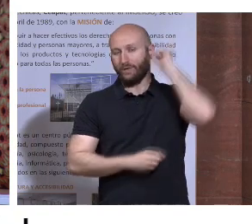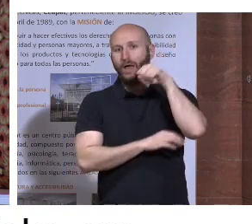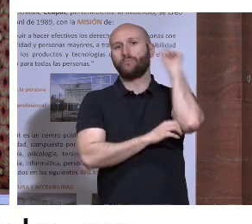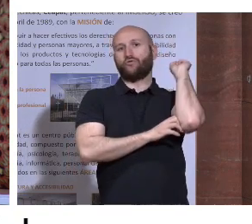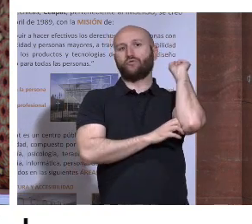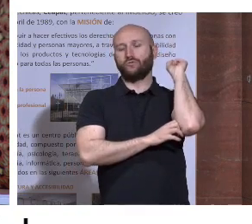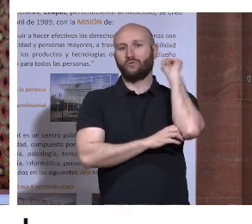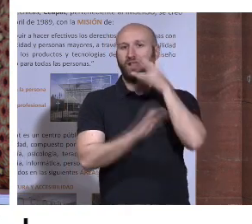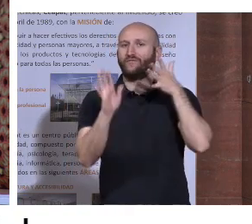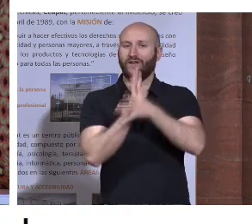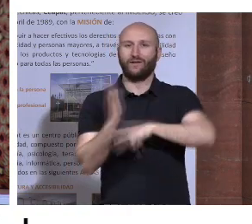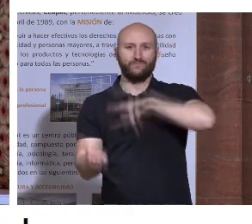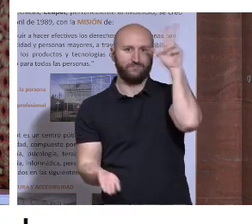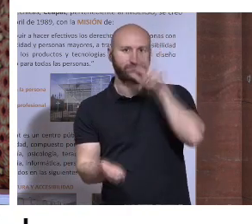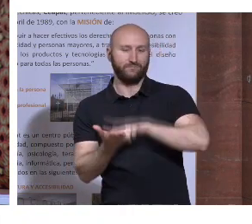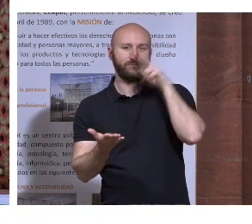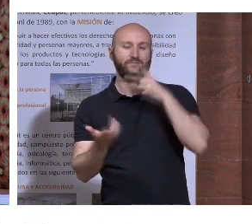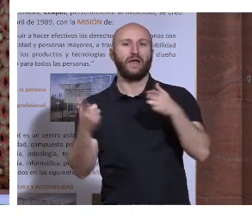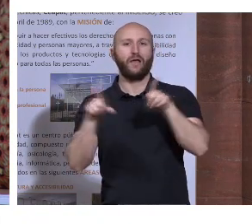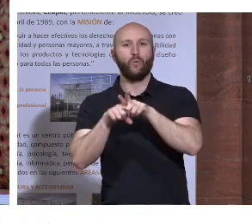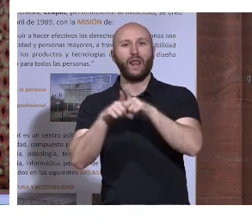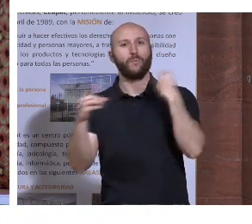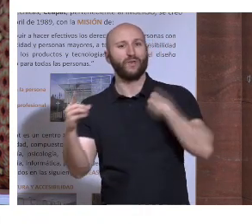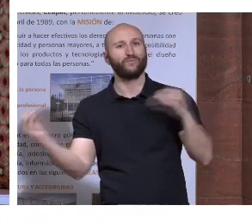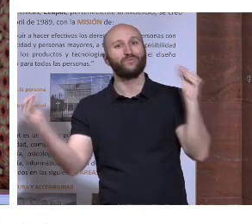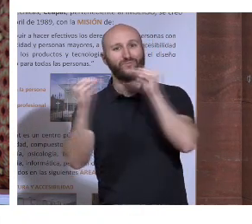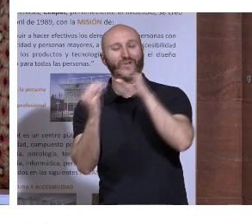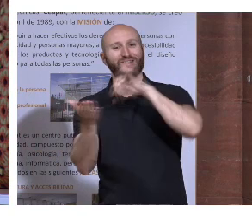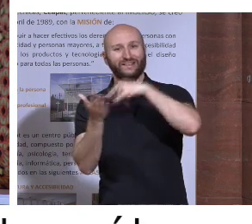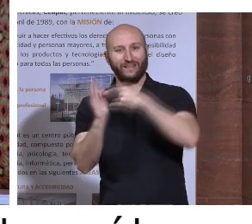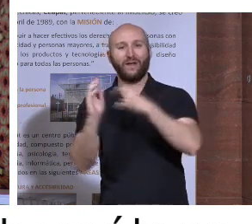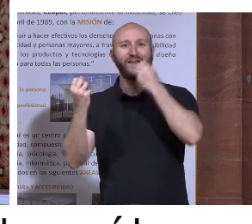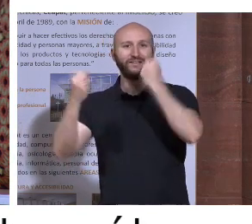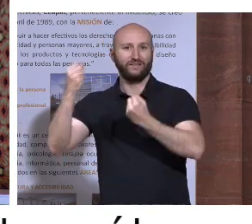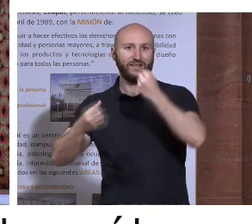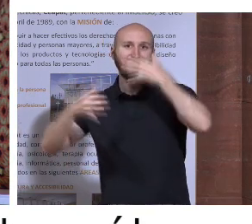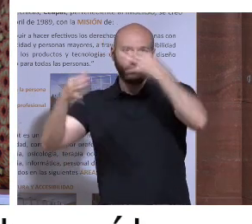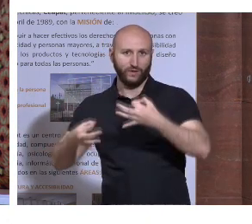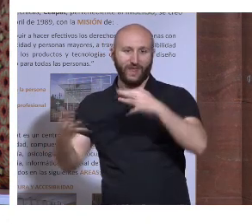decir, sería el homólogo al sistema de seguridad que lleva un vehículo que no es transformado.